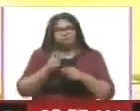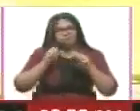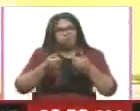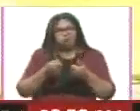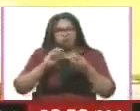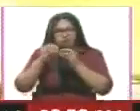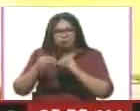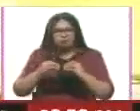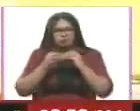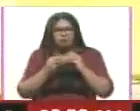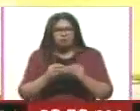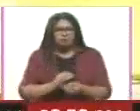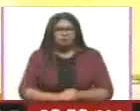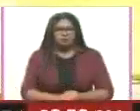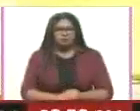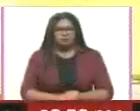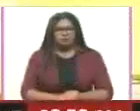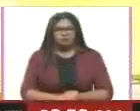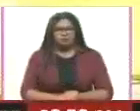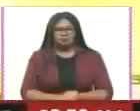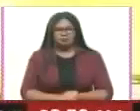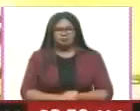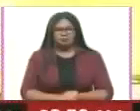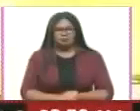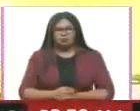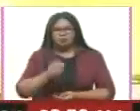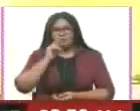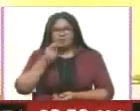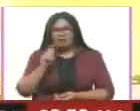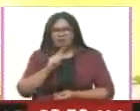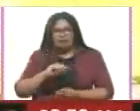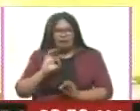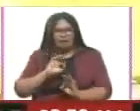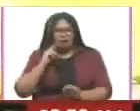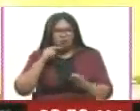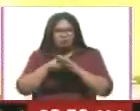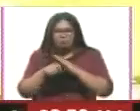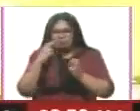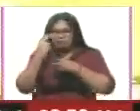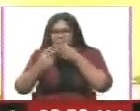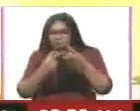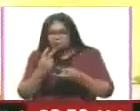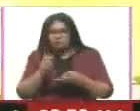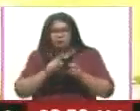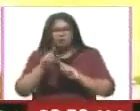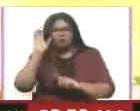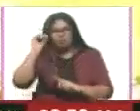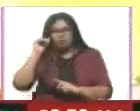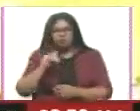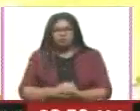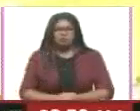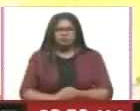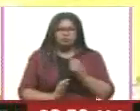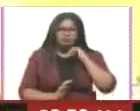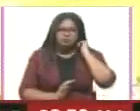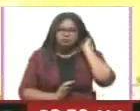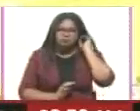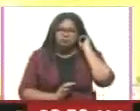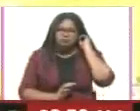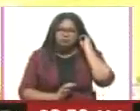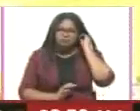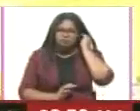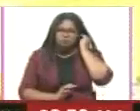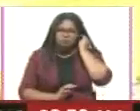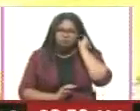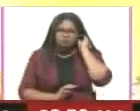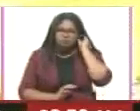electricidad o agua, sino que simplemente no tenían ni siquiera piezas sanitarias. Ya por allí, bueno, la cosa estaba bastante delicada. Claro. No había posibilidades de